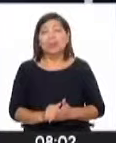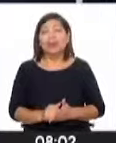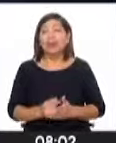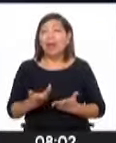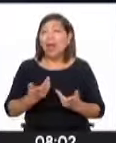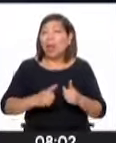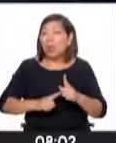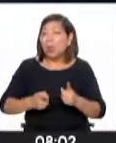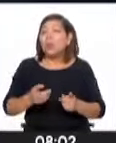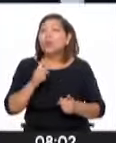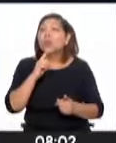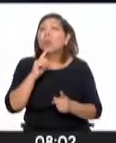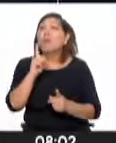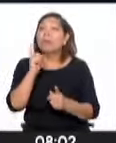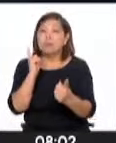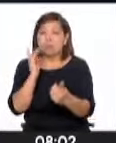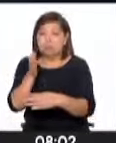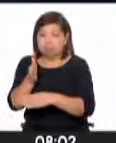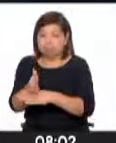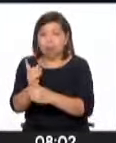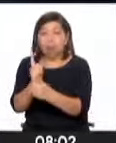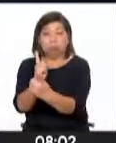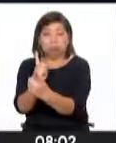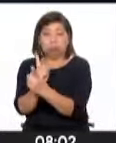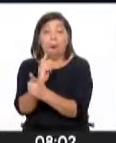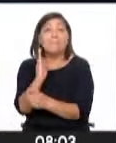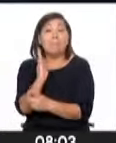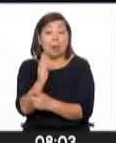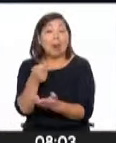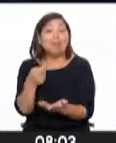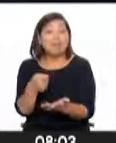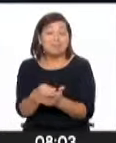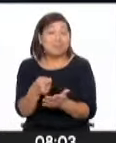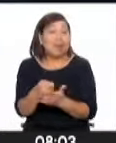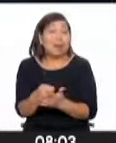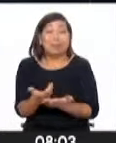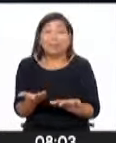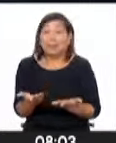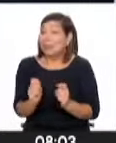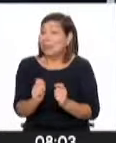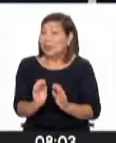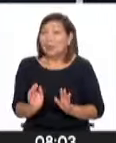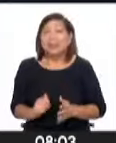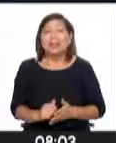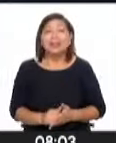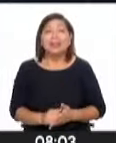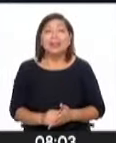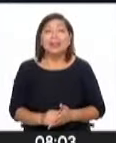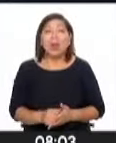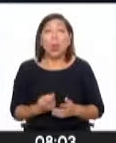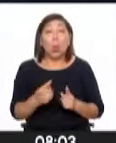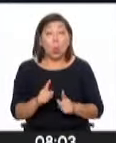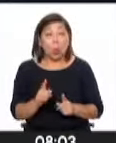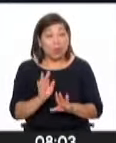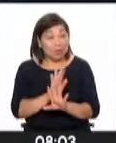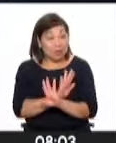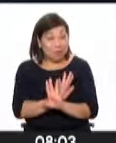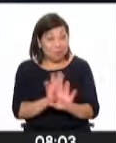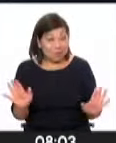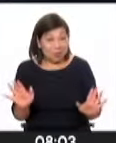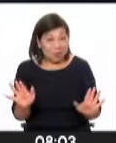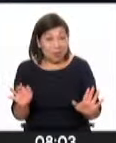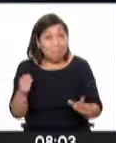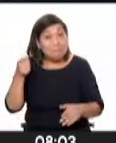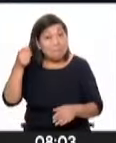promociones, ofertas, es cuestión de preguntar, ¿no? Y claro, tener algo de dinero, porque si no tienes el dinero, no te lo van a dar. Cuando tú arreglas y terminas de pagar, a veces